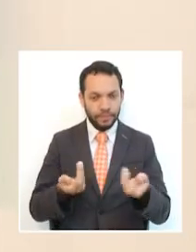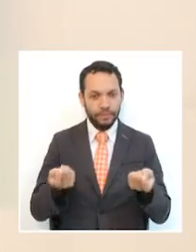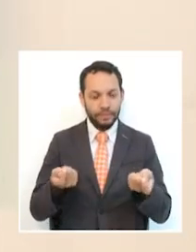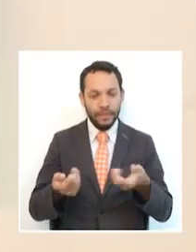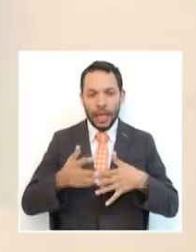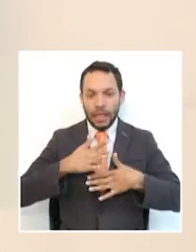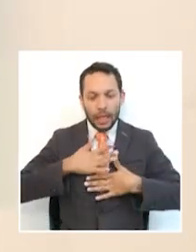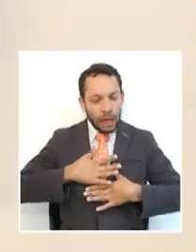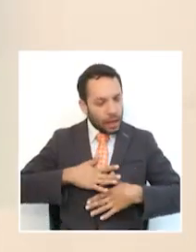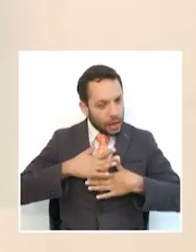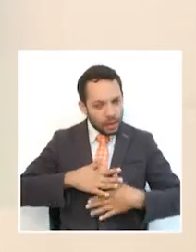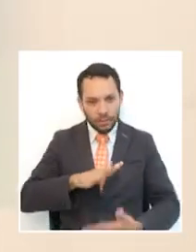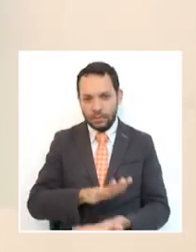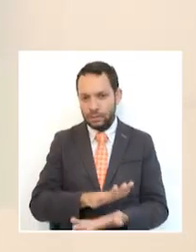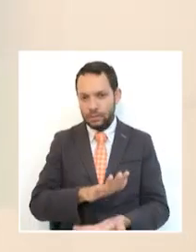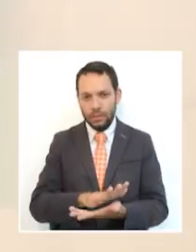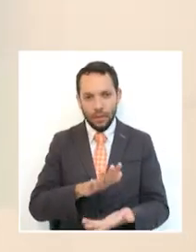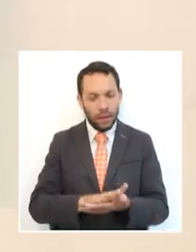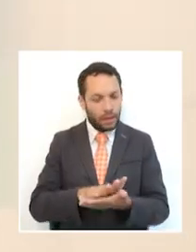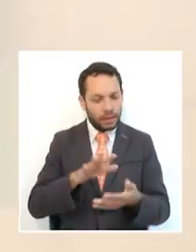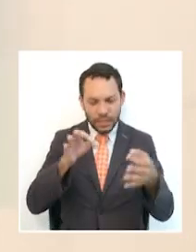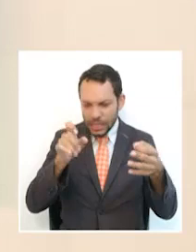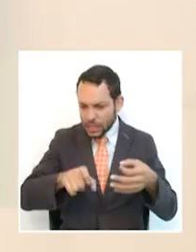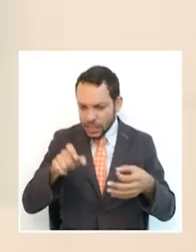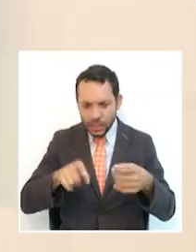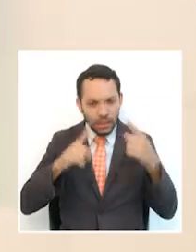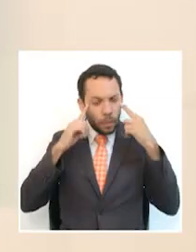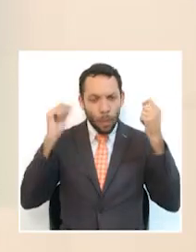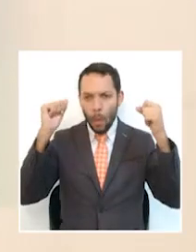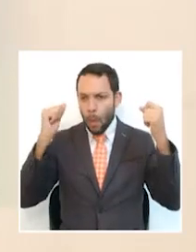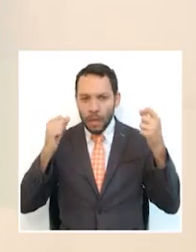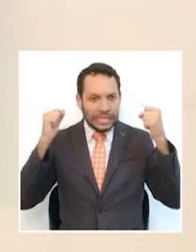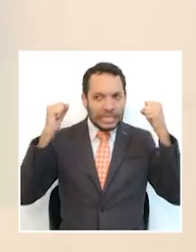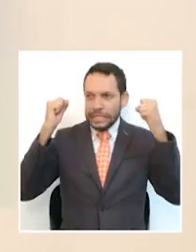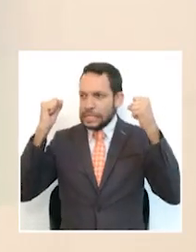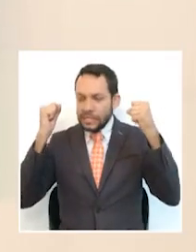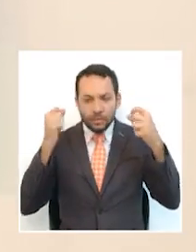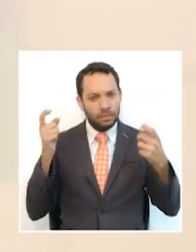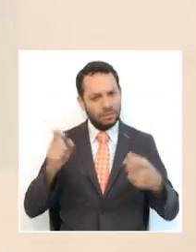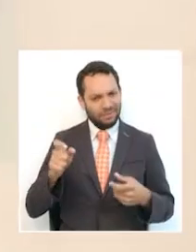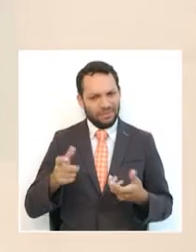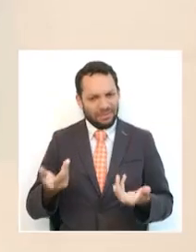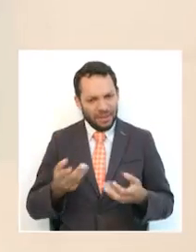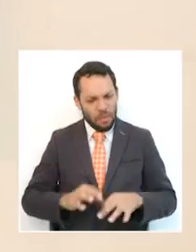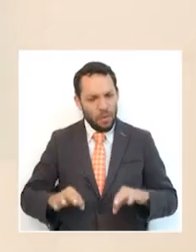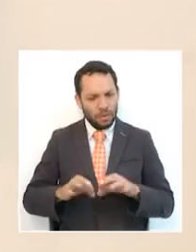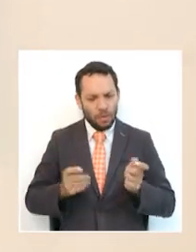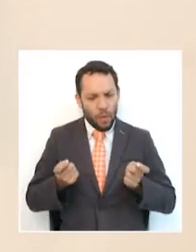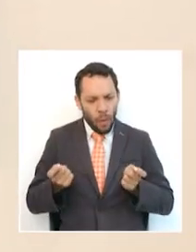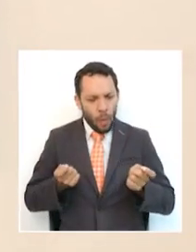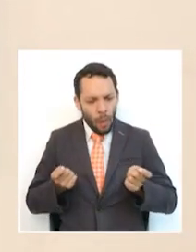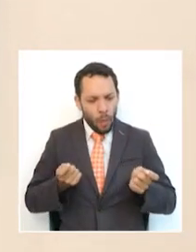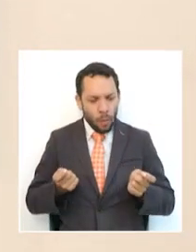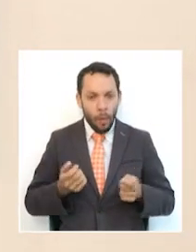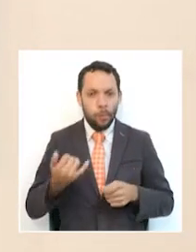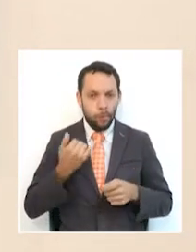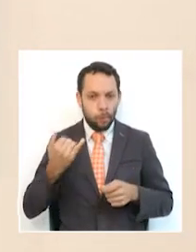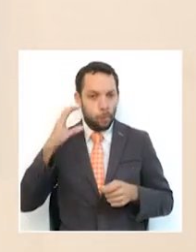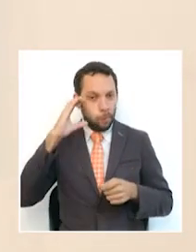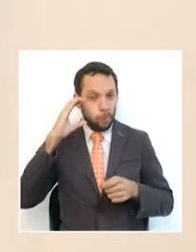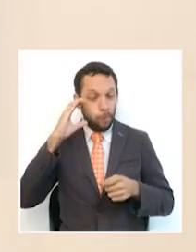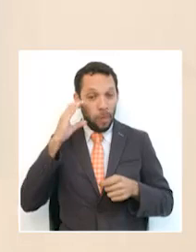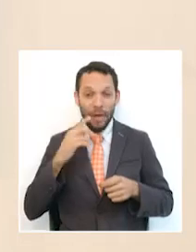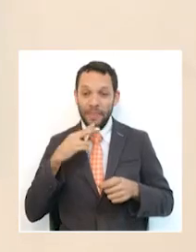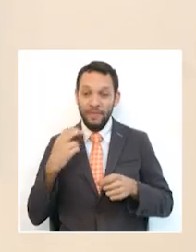calma de tranquilidad y de cooperación durante este proceso tan delicado por el cual estábamos pasando en